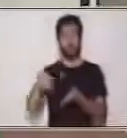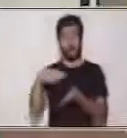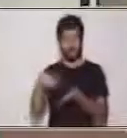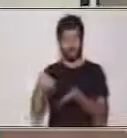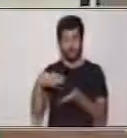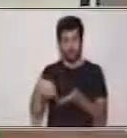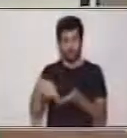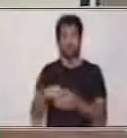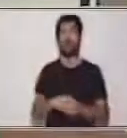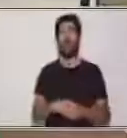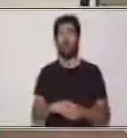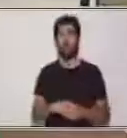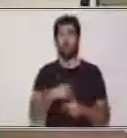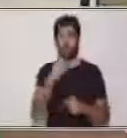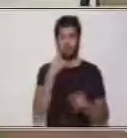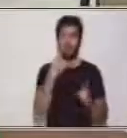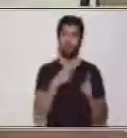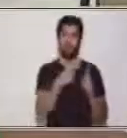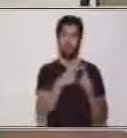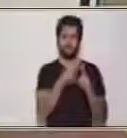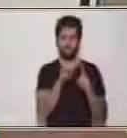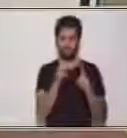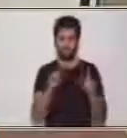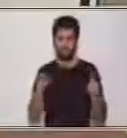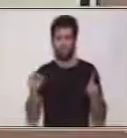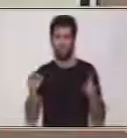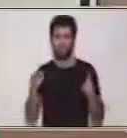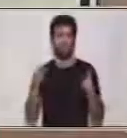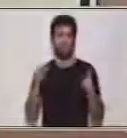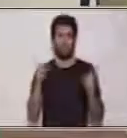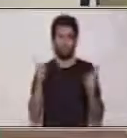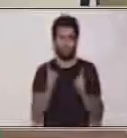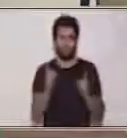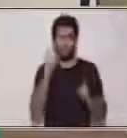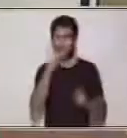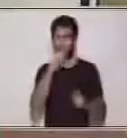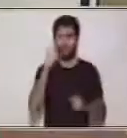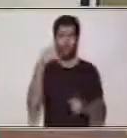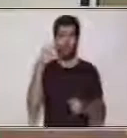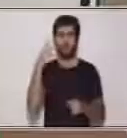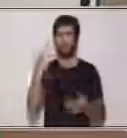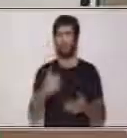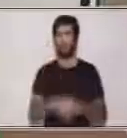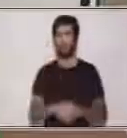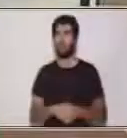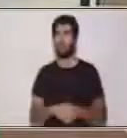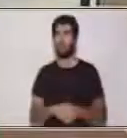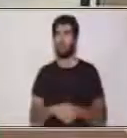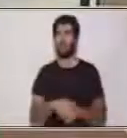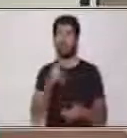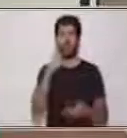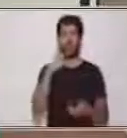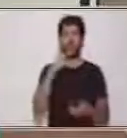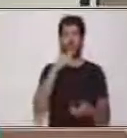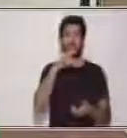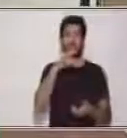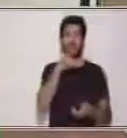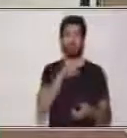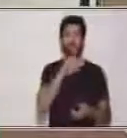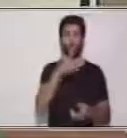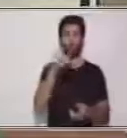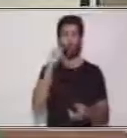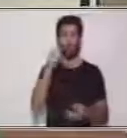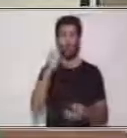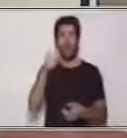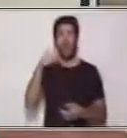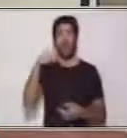es corta, no tiene una coherencia o una concordancia, porque no decimos Julia bailo, decimos